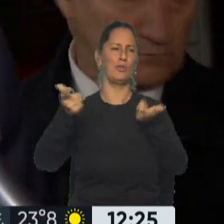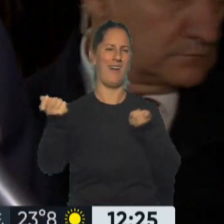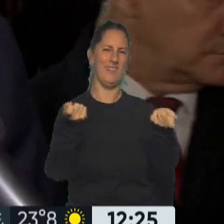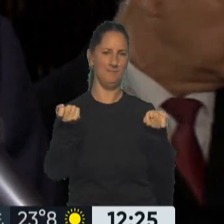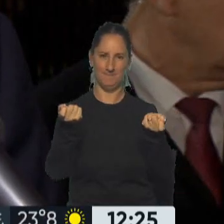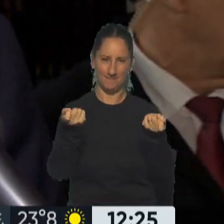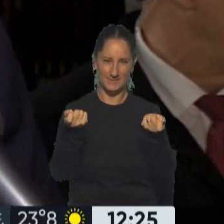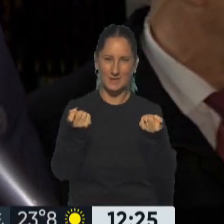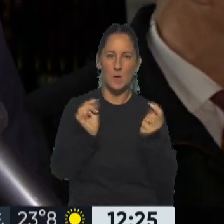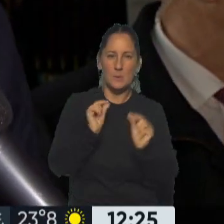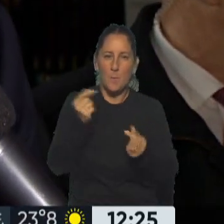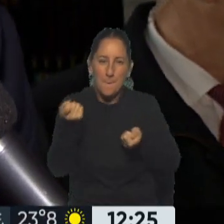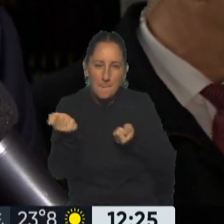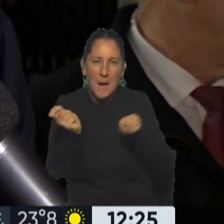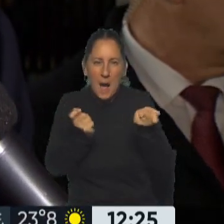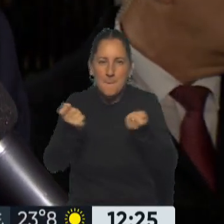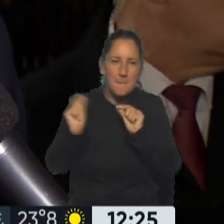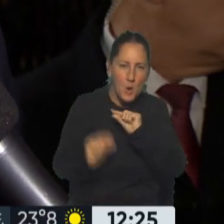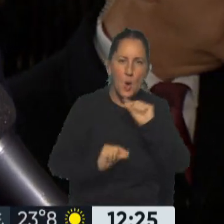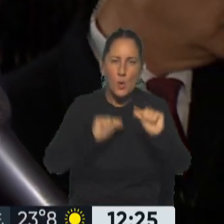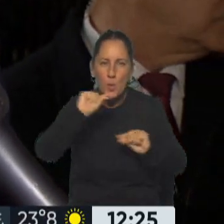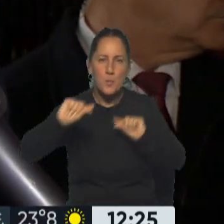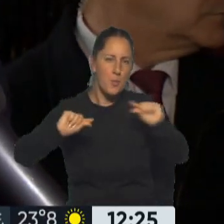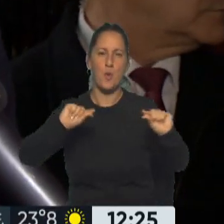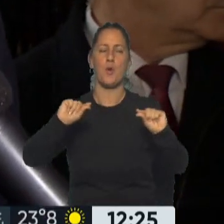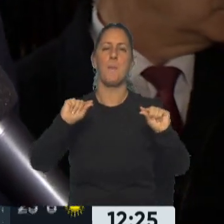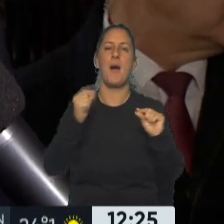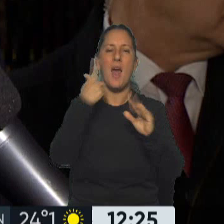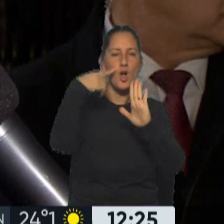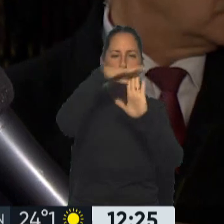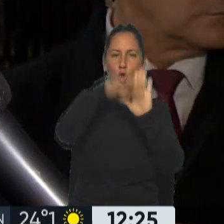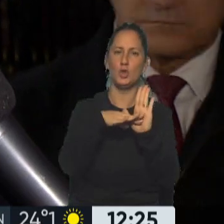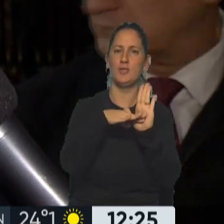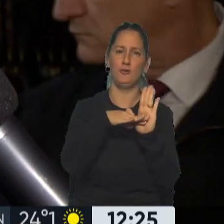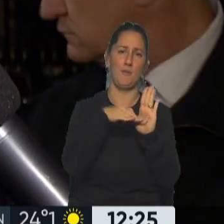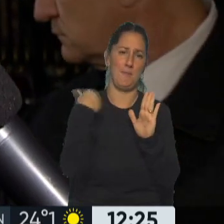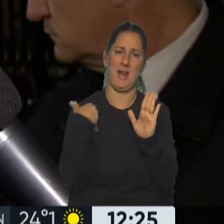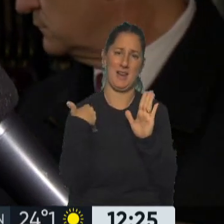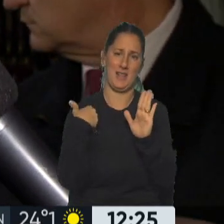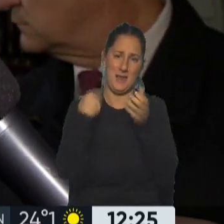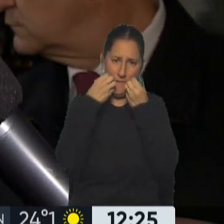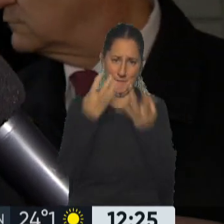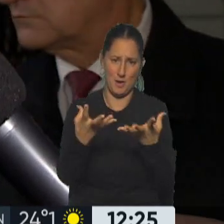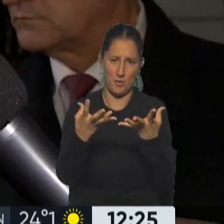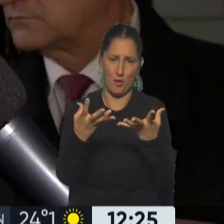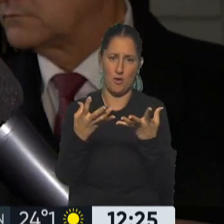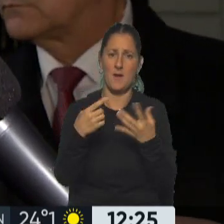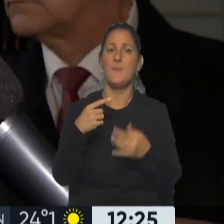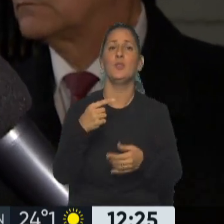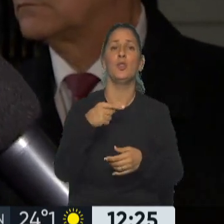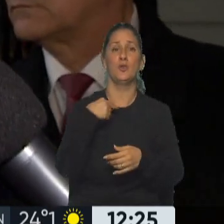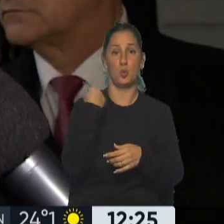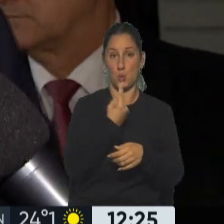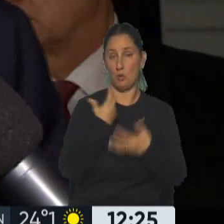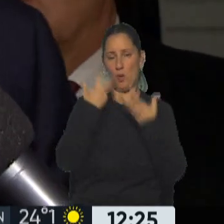la totalidad esa herramienta para generar las mejores condiciones para el conjunto del pueblo argentino Así que tiene todo nuestro